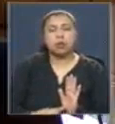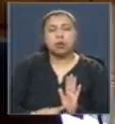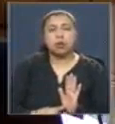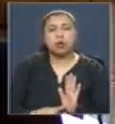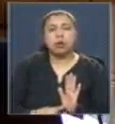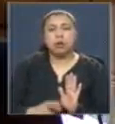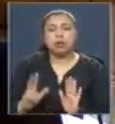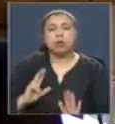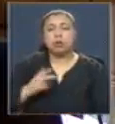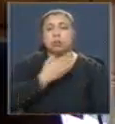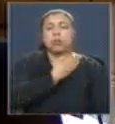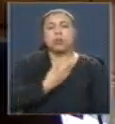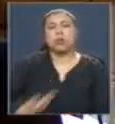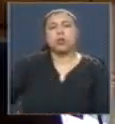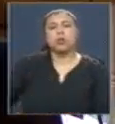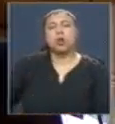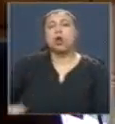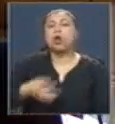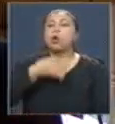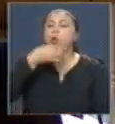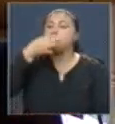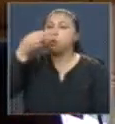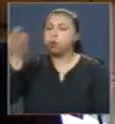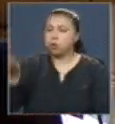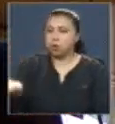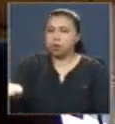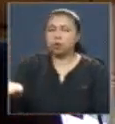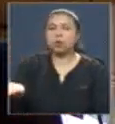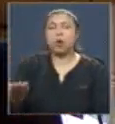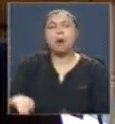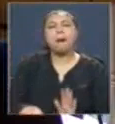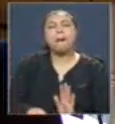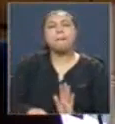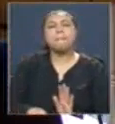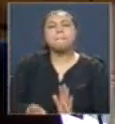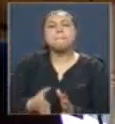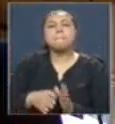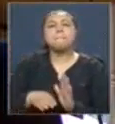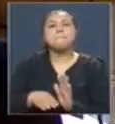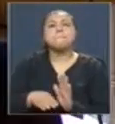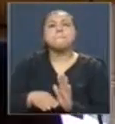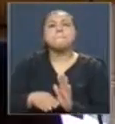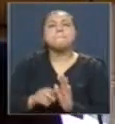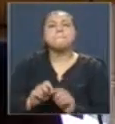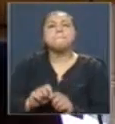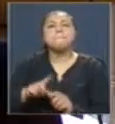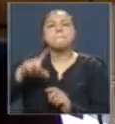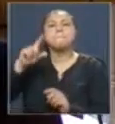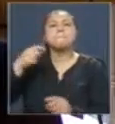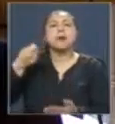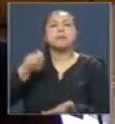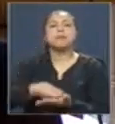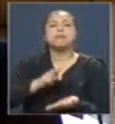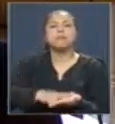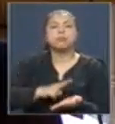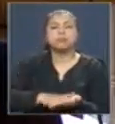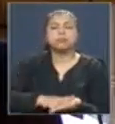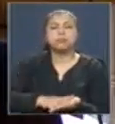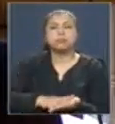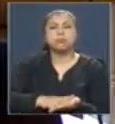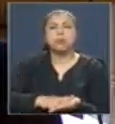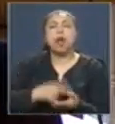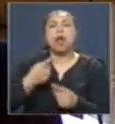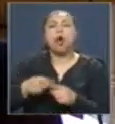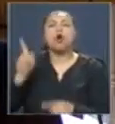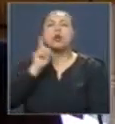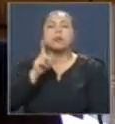señor presidente, como usted mismo lo dijo, aumenta la inequidad tributaria. Es otra mentira de que se